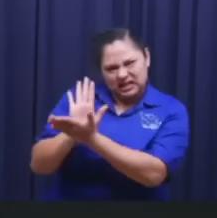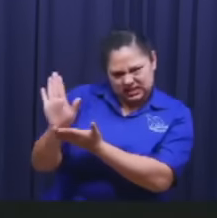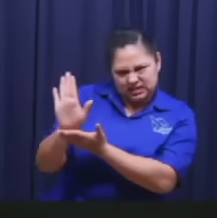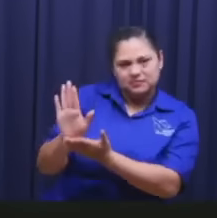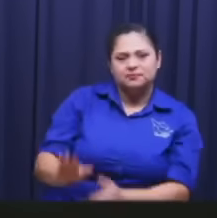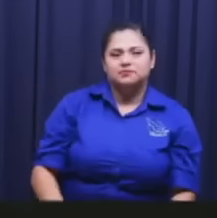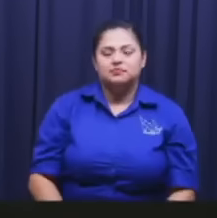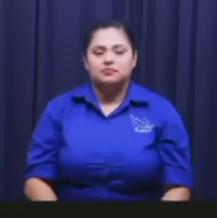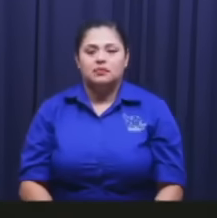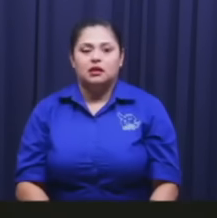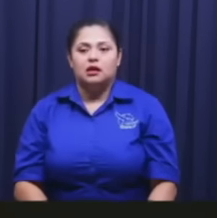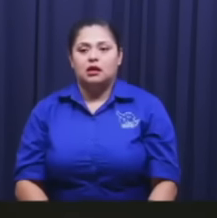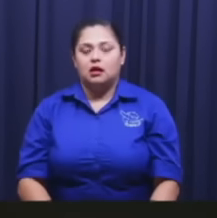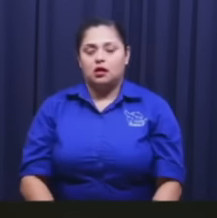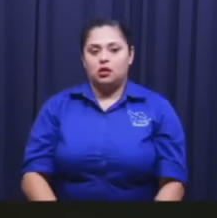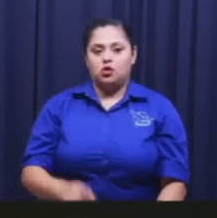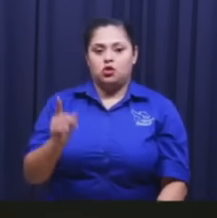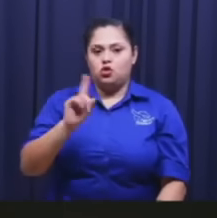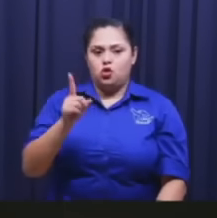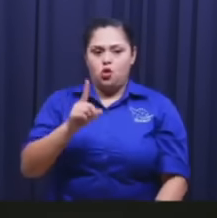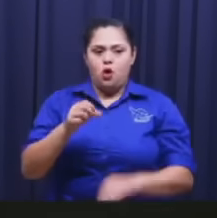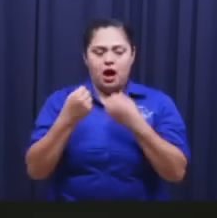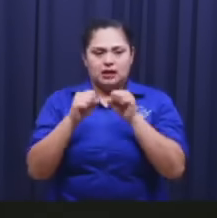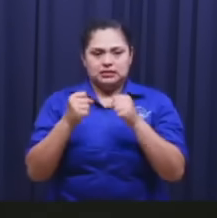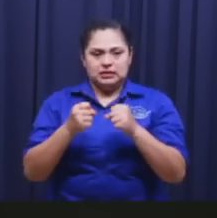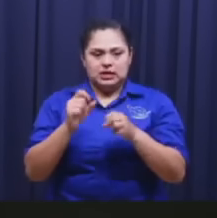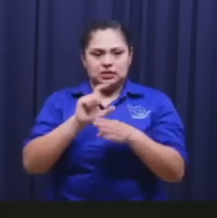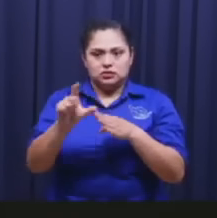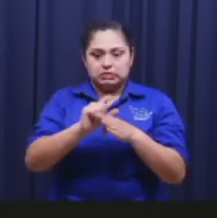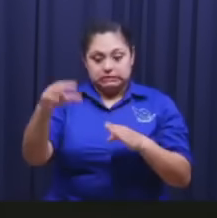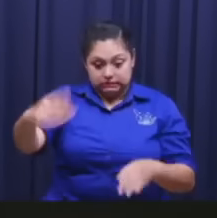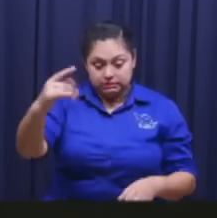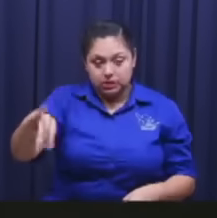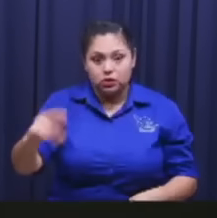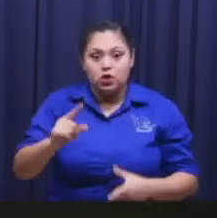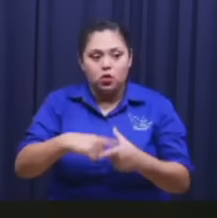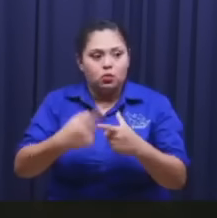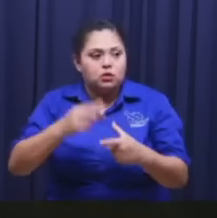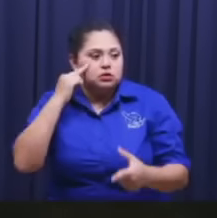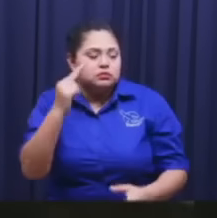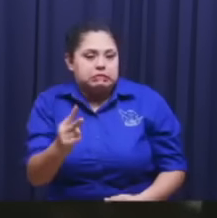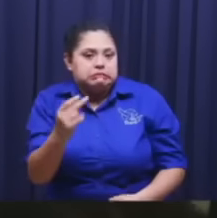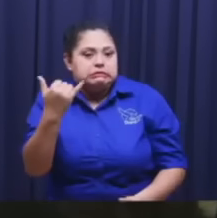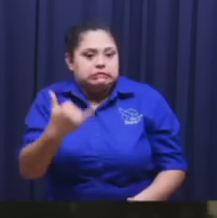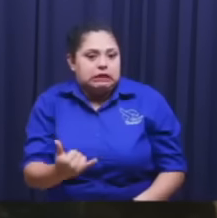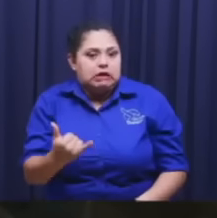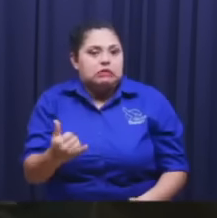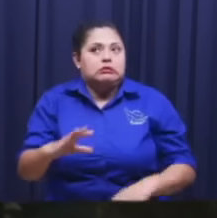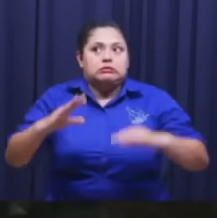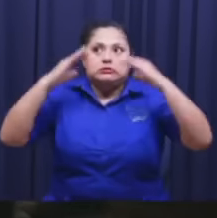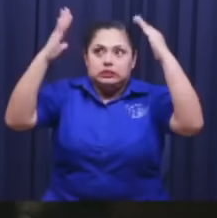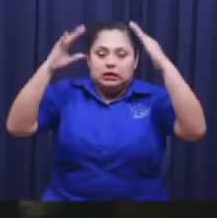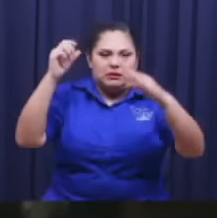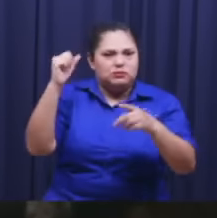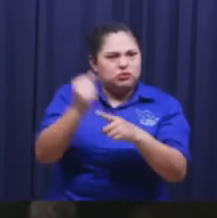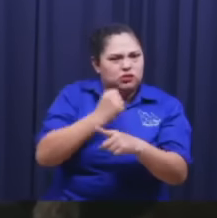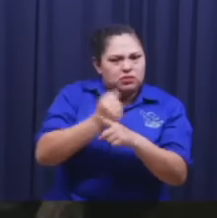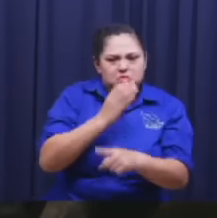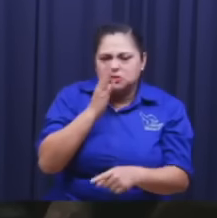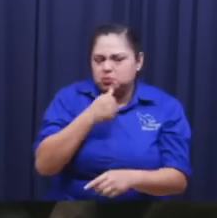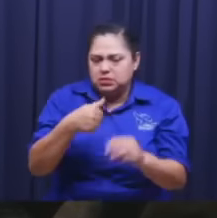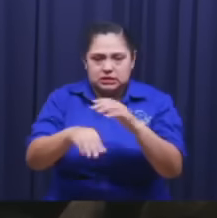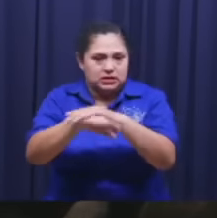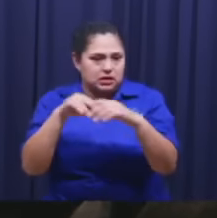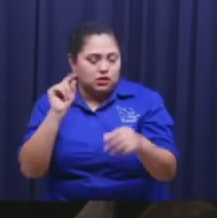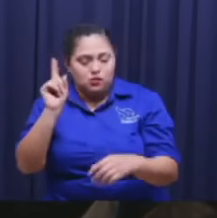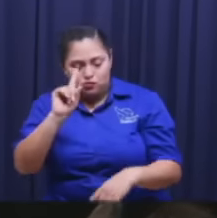Sí, no es impulsivo. ¡Ah, vamos a esto! Y cuando sintió, ya se metió en un gran lío del que ya no puede salir.